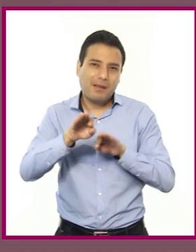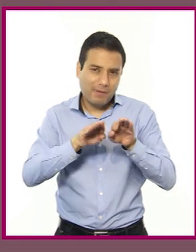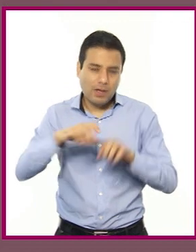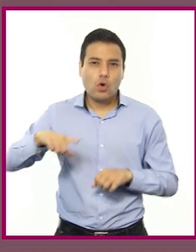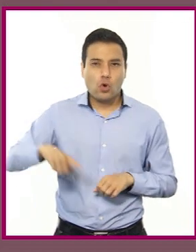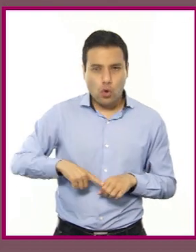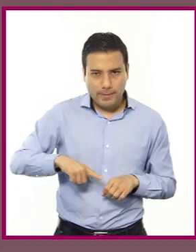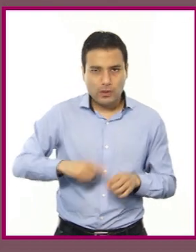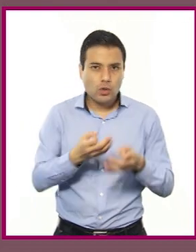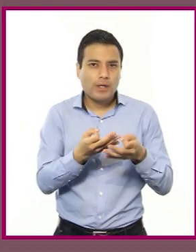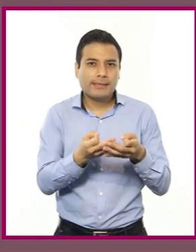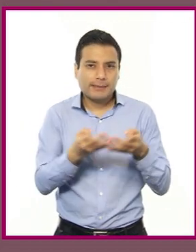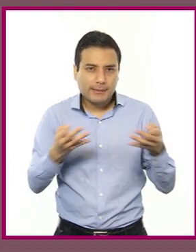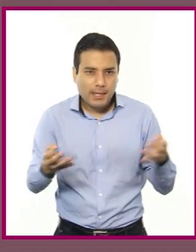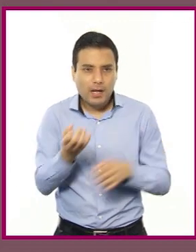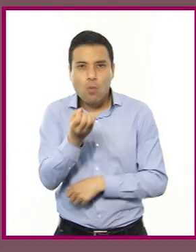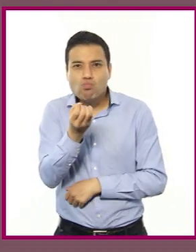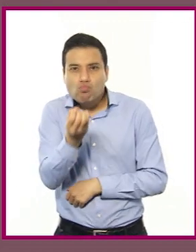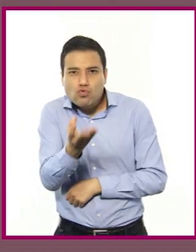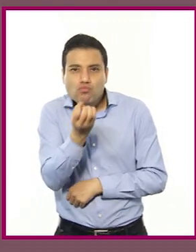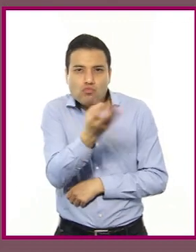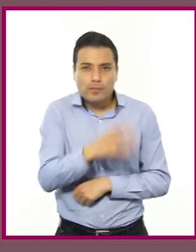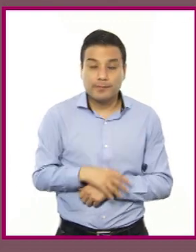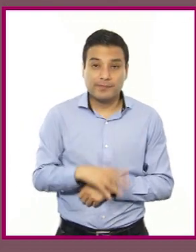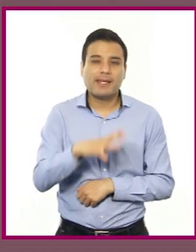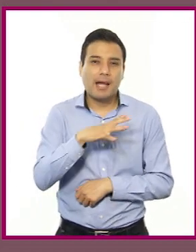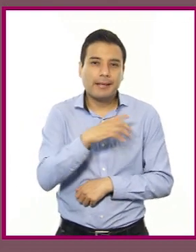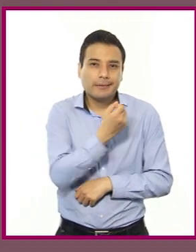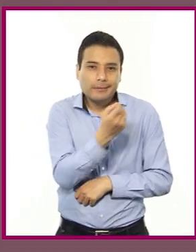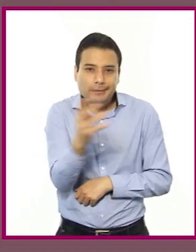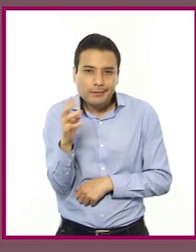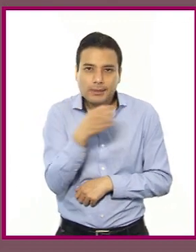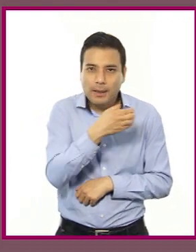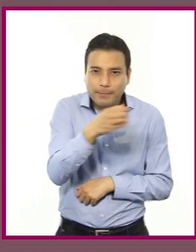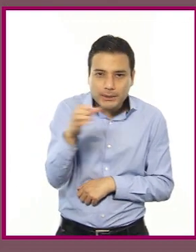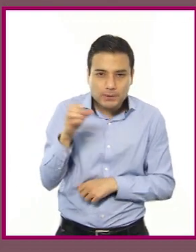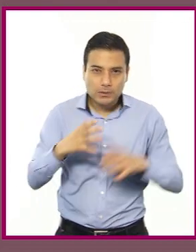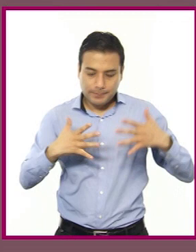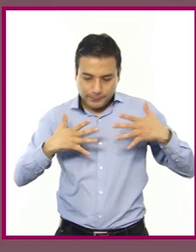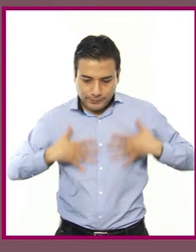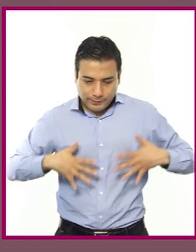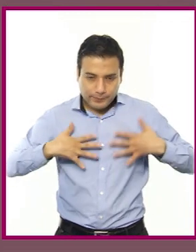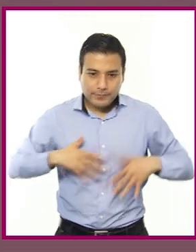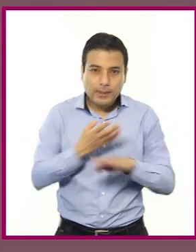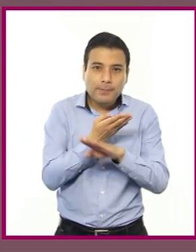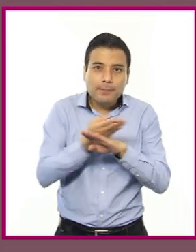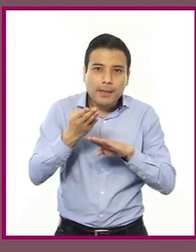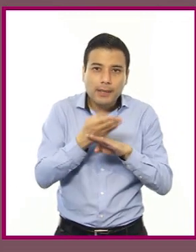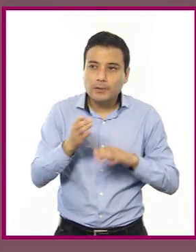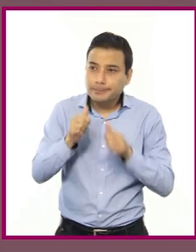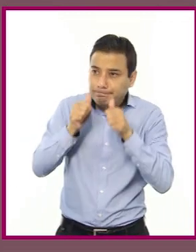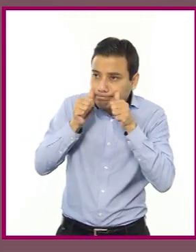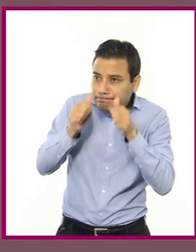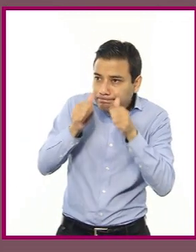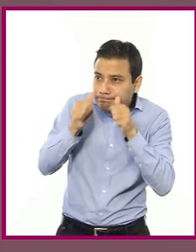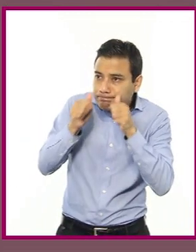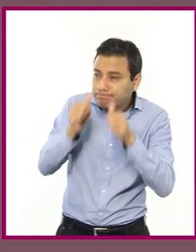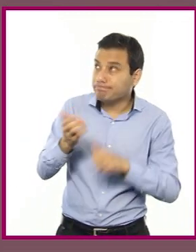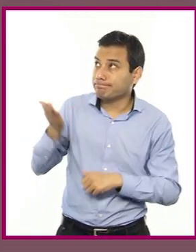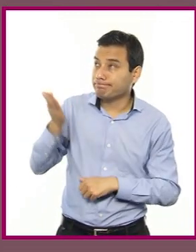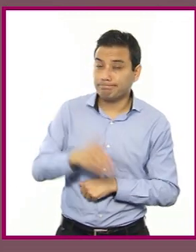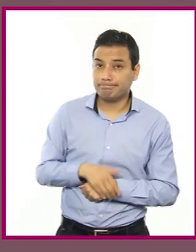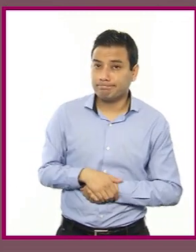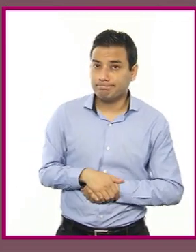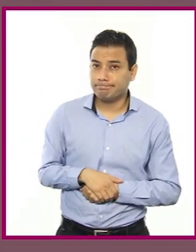reparto de las tierras y están rodeados por campesinos vestidos de blanco, que ponen atención a lo que se les informa.